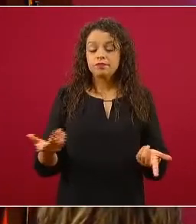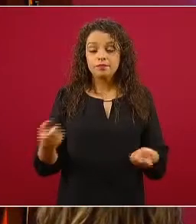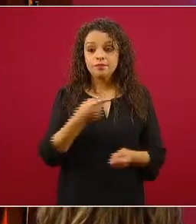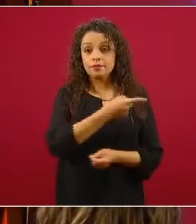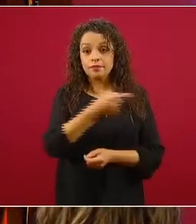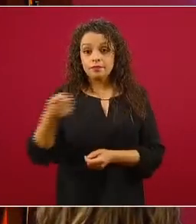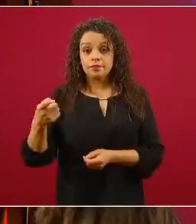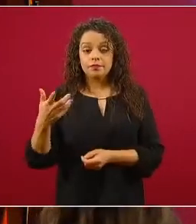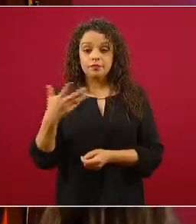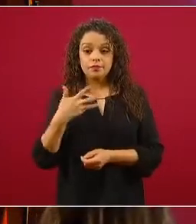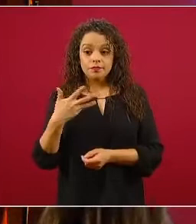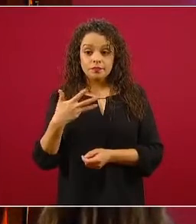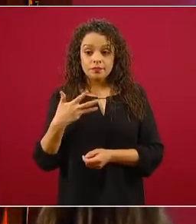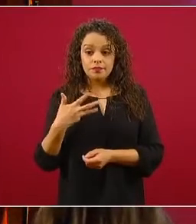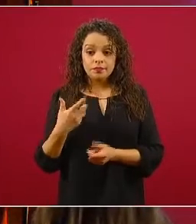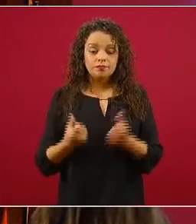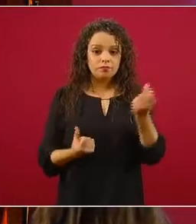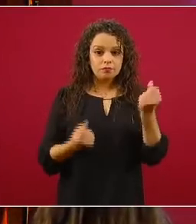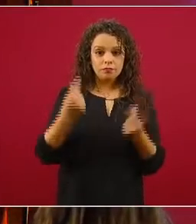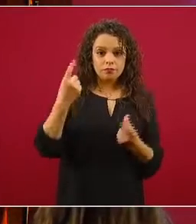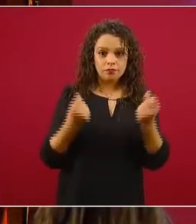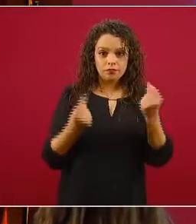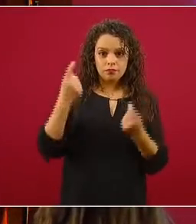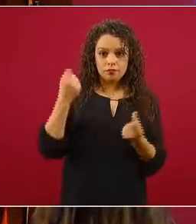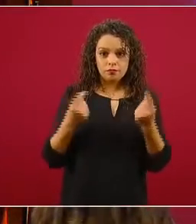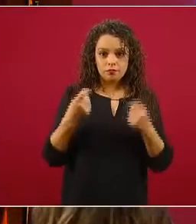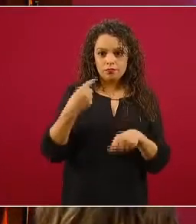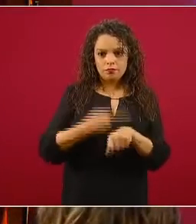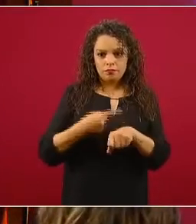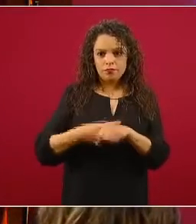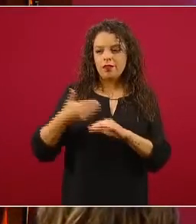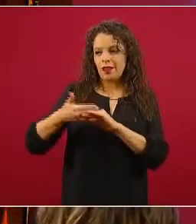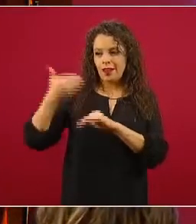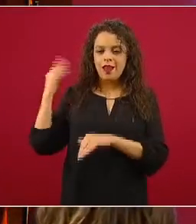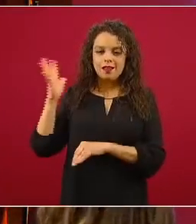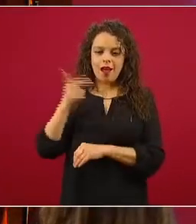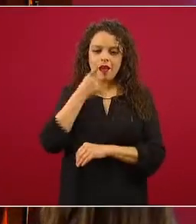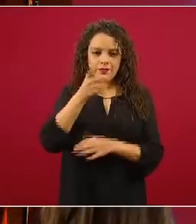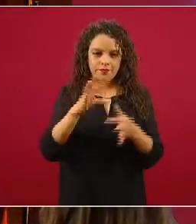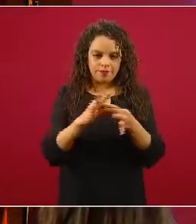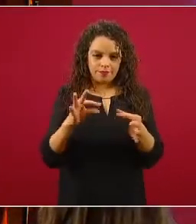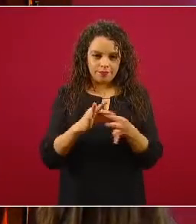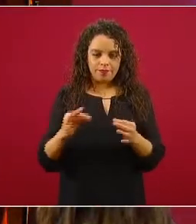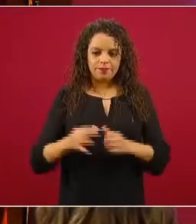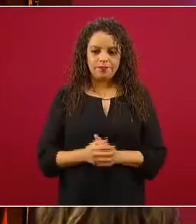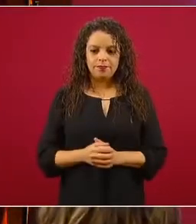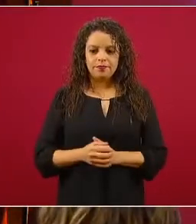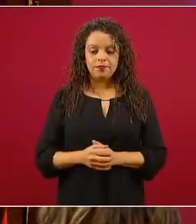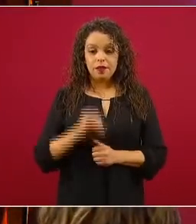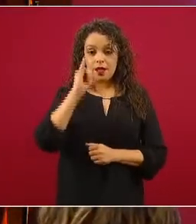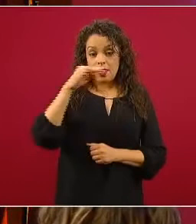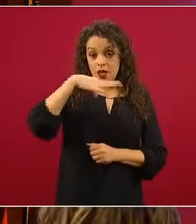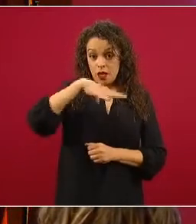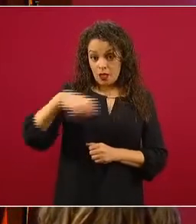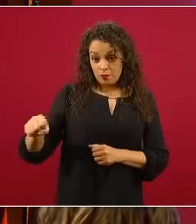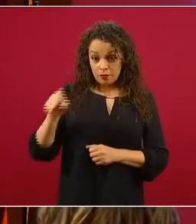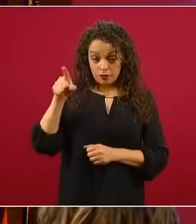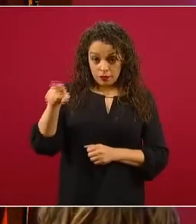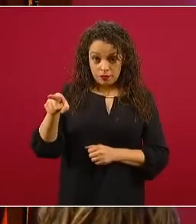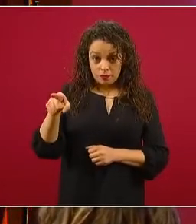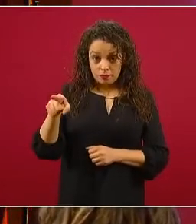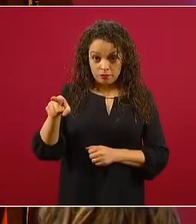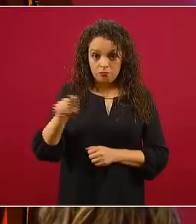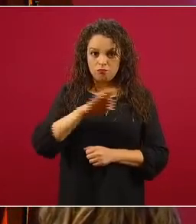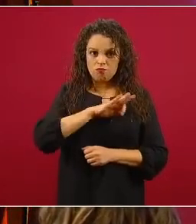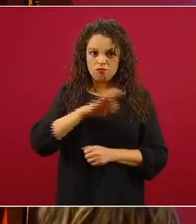algunas comorbilidades, hemos hablado previamente. Estos que tienen comorbilidades en el IMSS pueden llegar a ser hasta